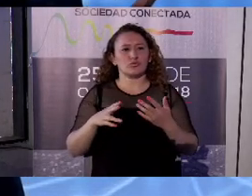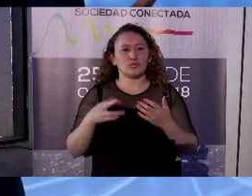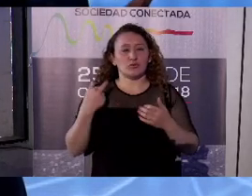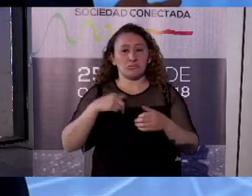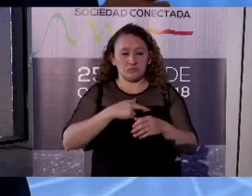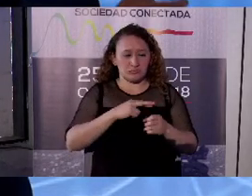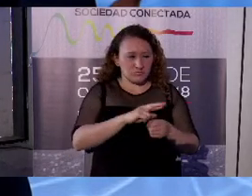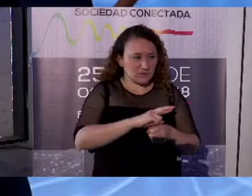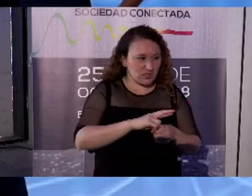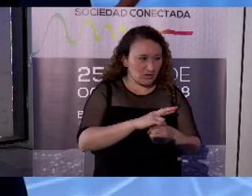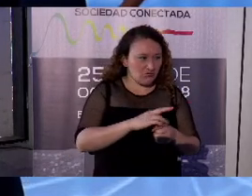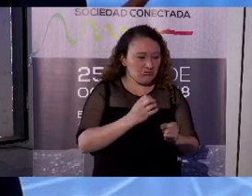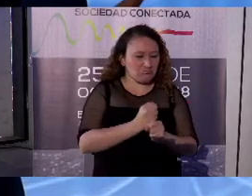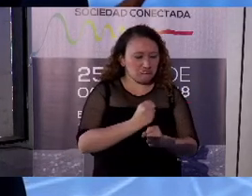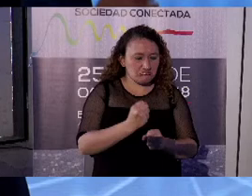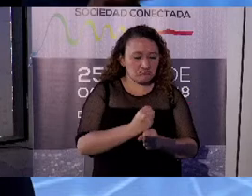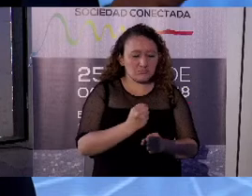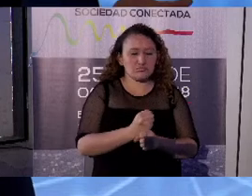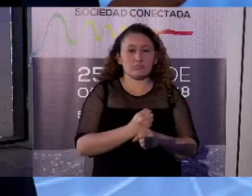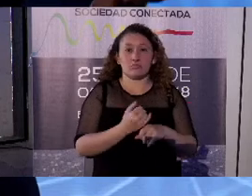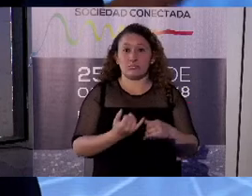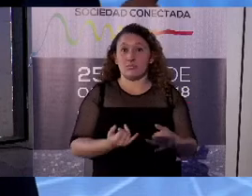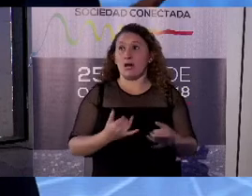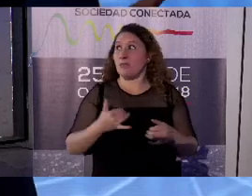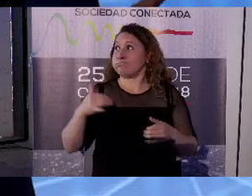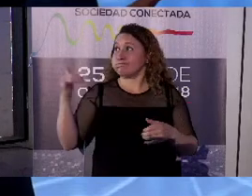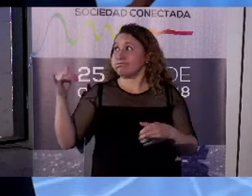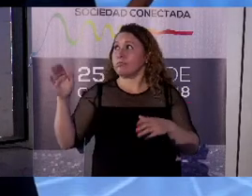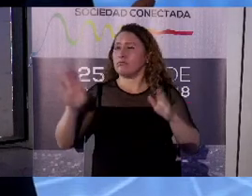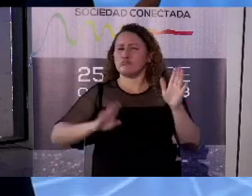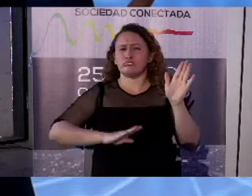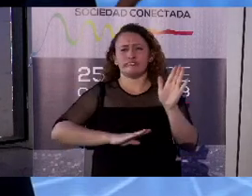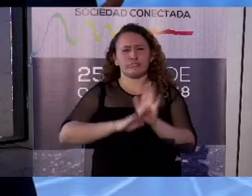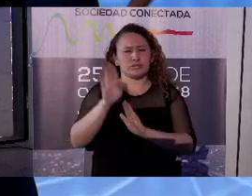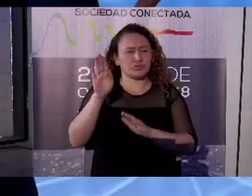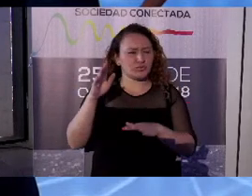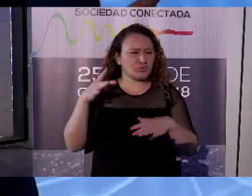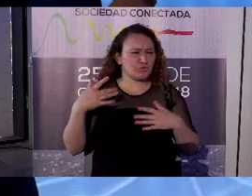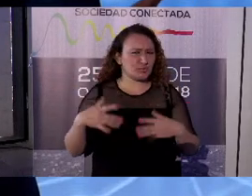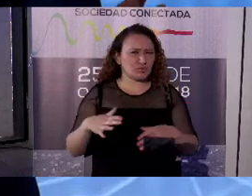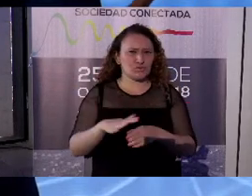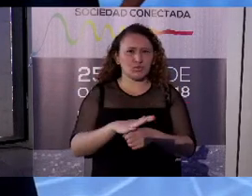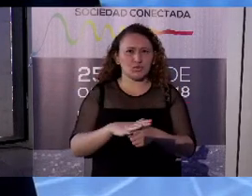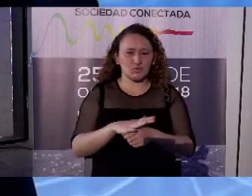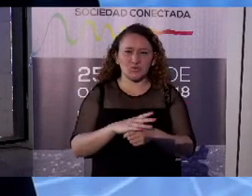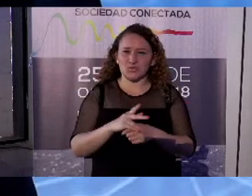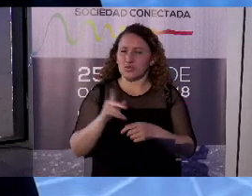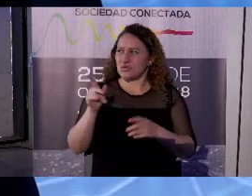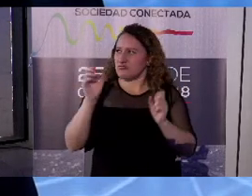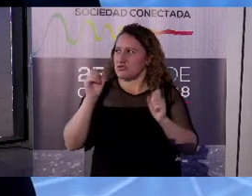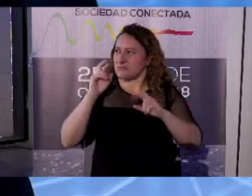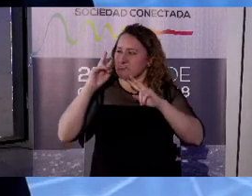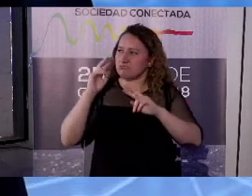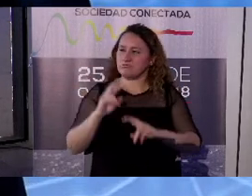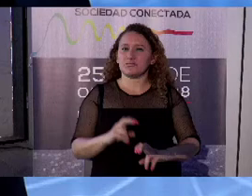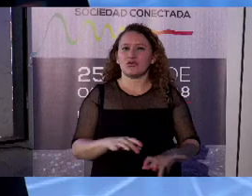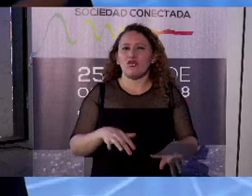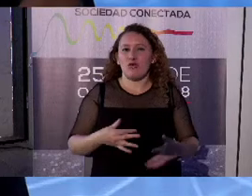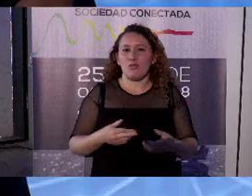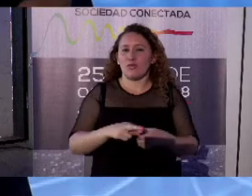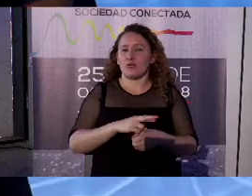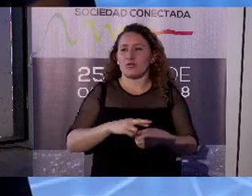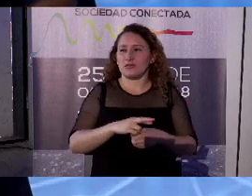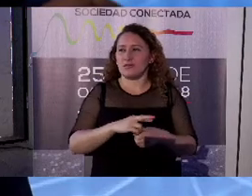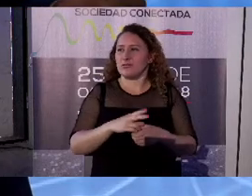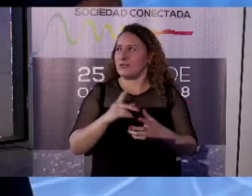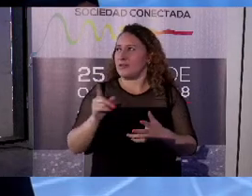región aquí tenemos eh un caso de éxito que a mí me parece que podríamos estudiarlo desde la perspectiva regional